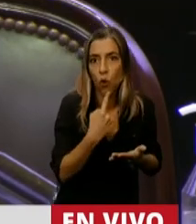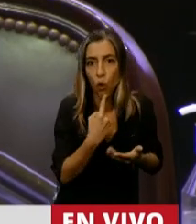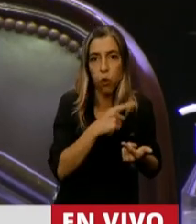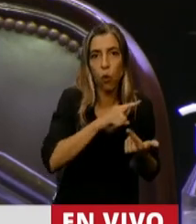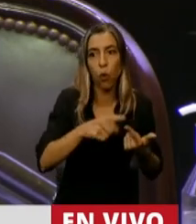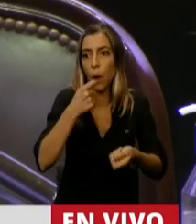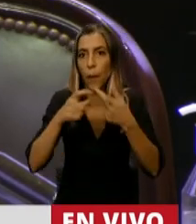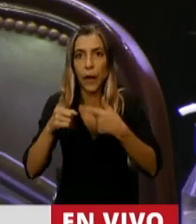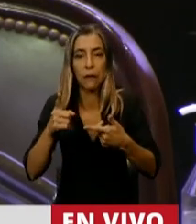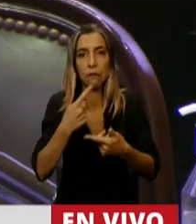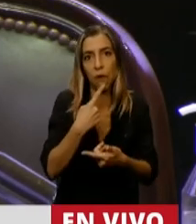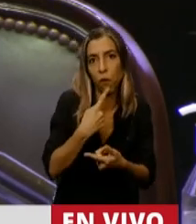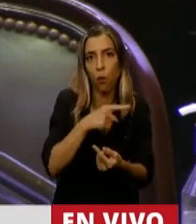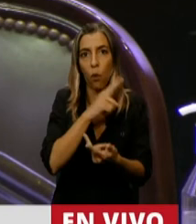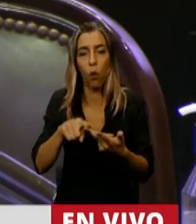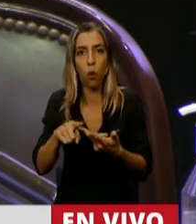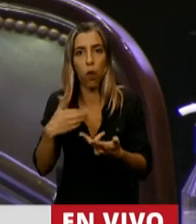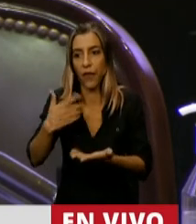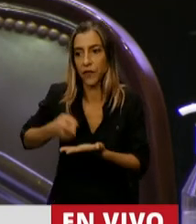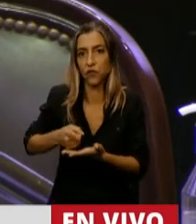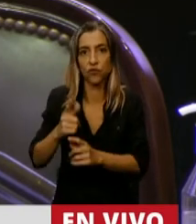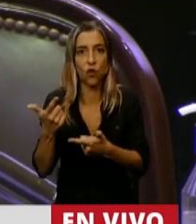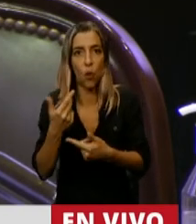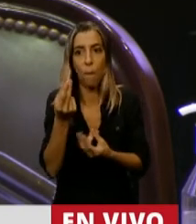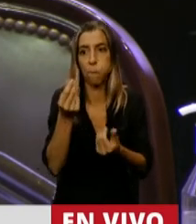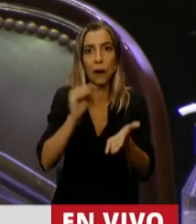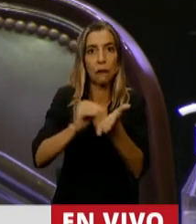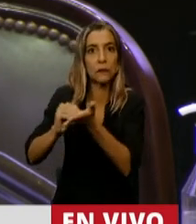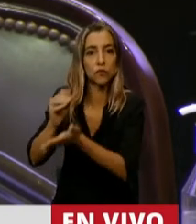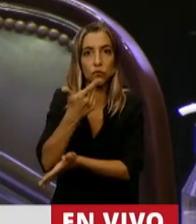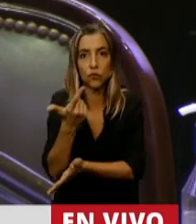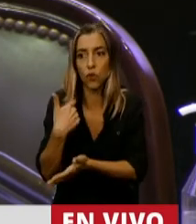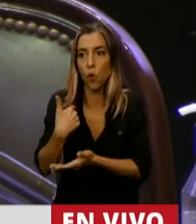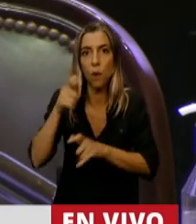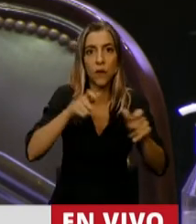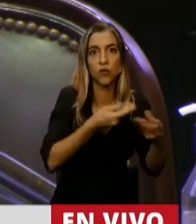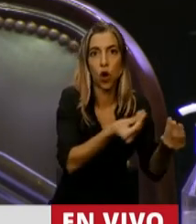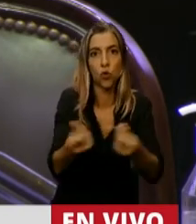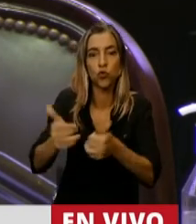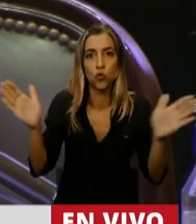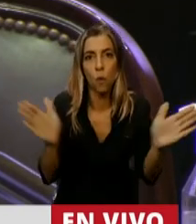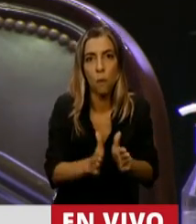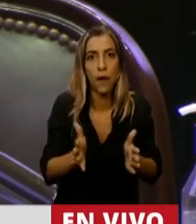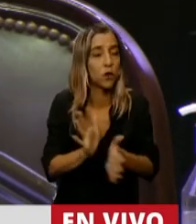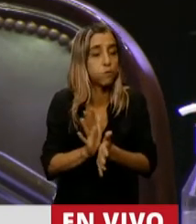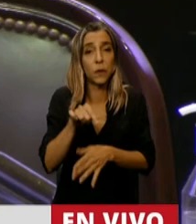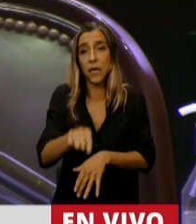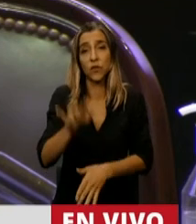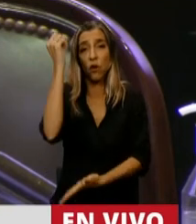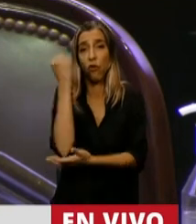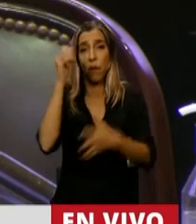frenan los procesos de decisión, no hay precios, no hay ventas, no se consume, se frena totalmente la